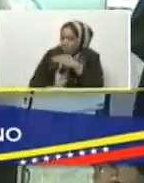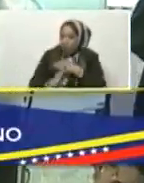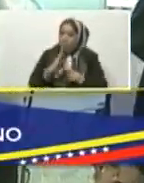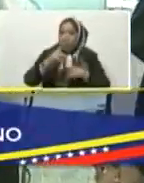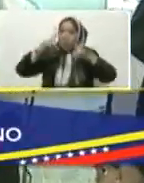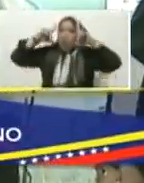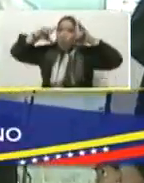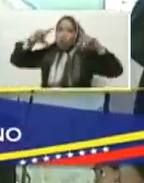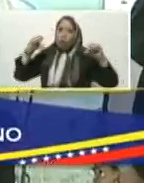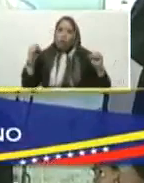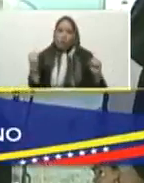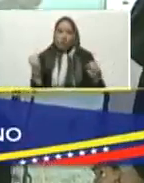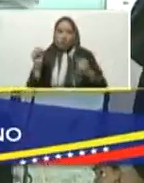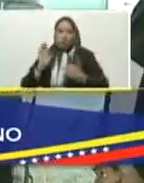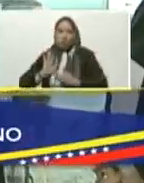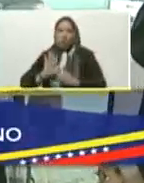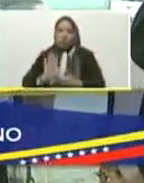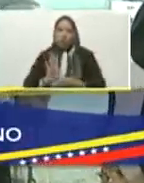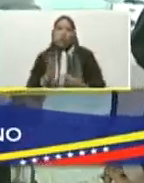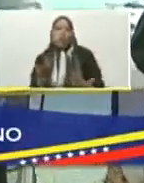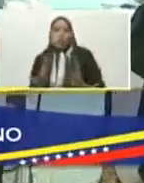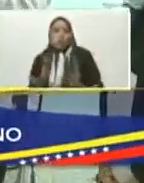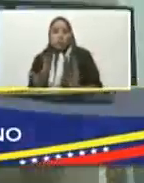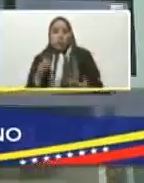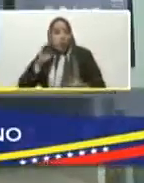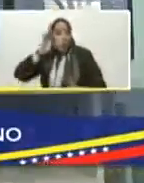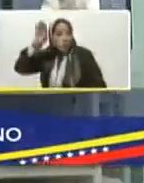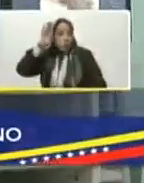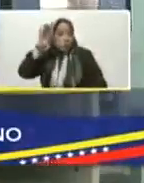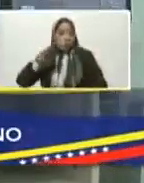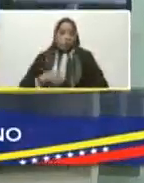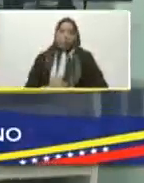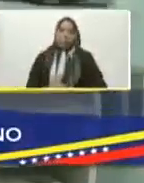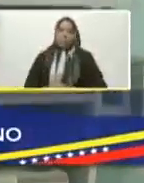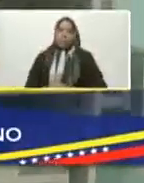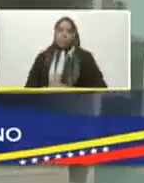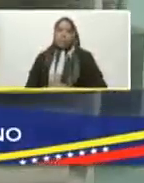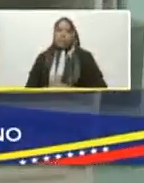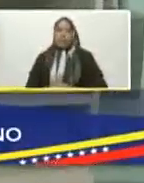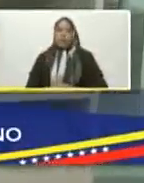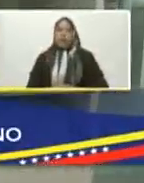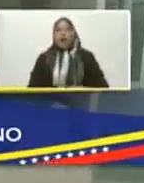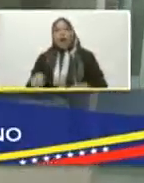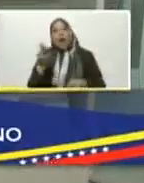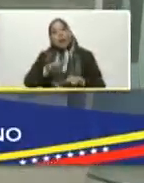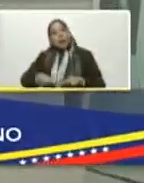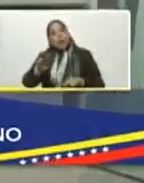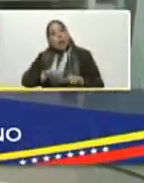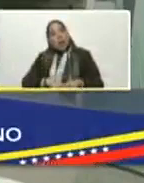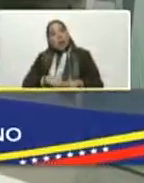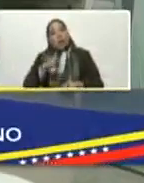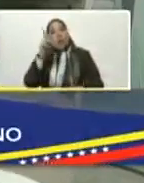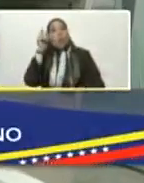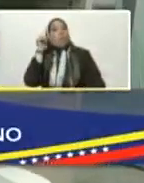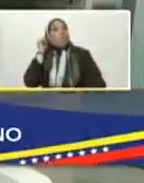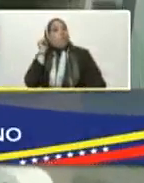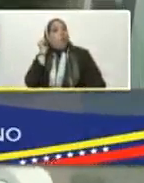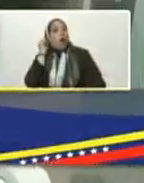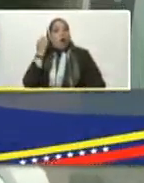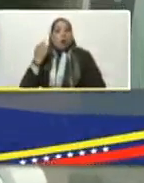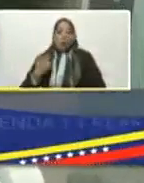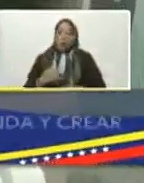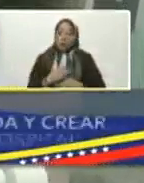dicen, pa'lante es para allá. Bueno, vamos pues, doctora Gutiérrez. Niños y mujeres, adelante. Mujeres y niños,